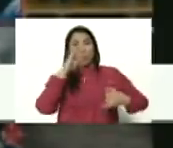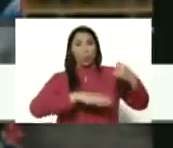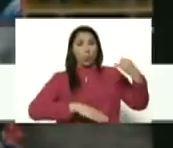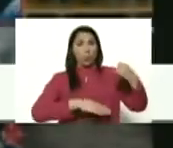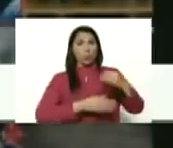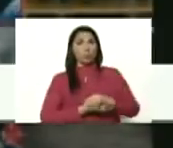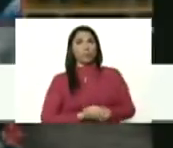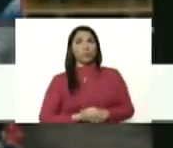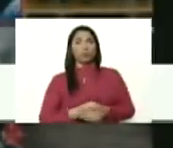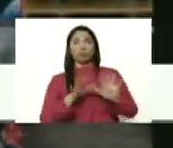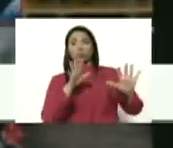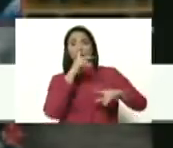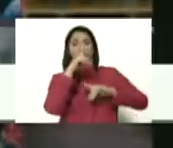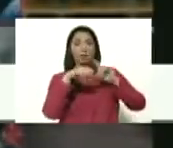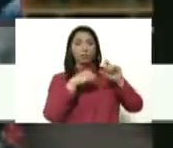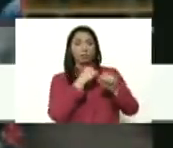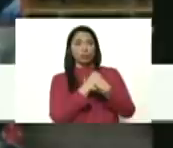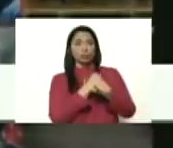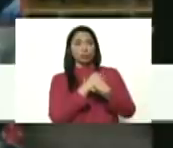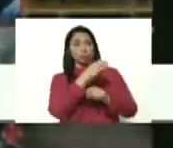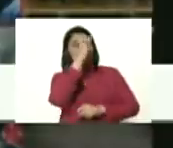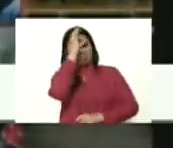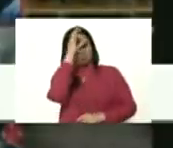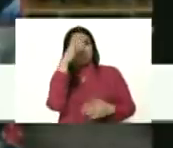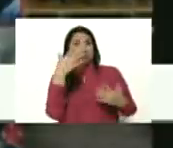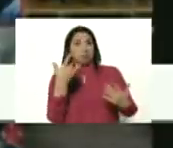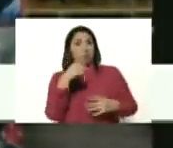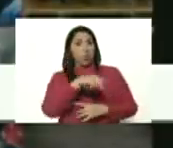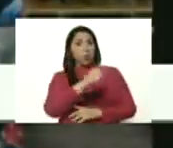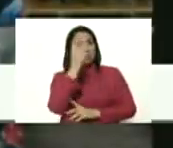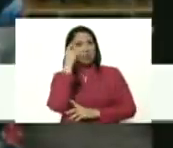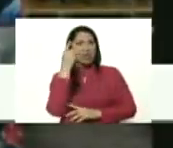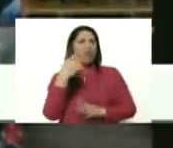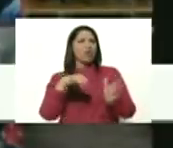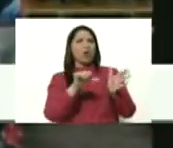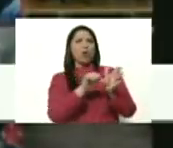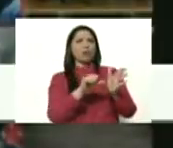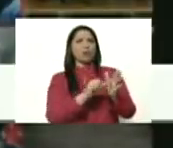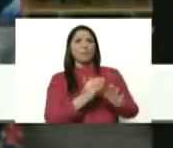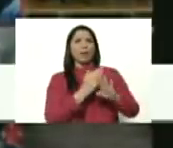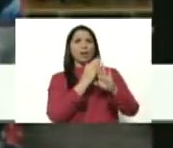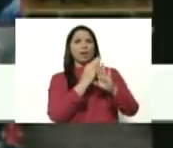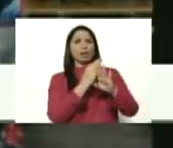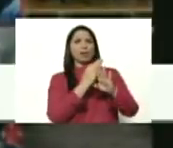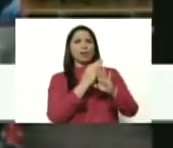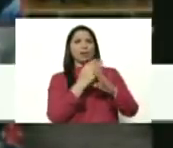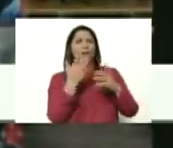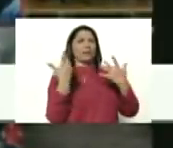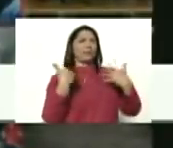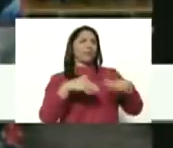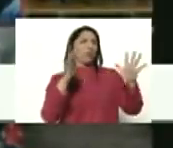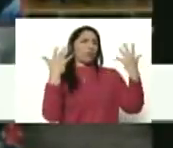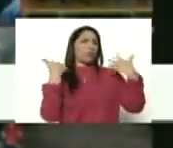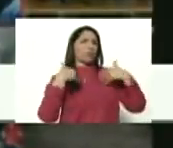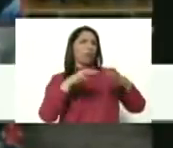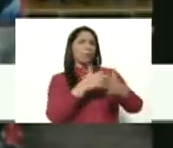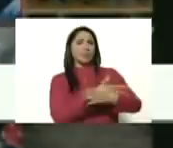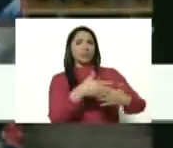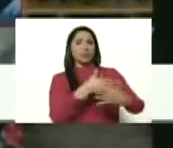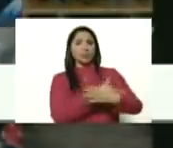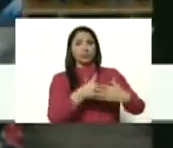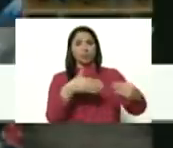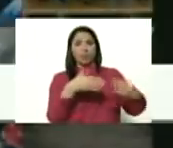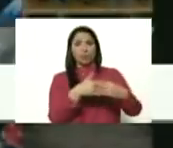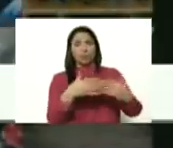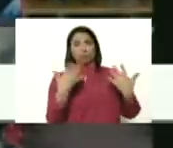en las últimas décadas y no se sabe hoy en día a dónde han ido a parar los cientos de millones de dólares que a cuenta de unas supuestas